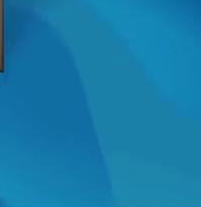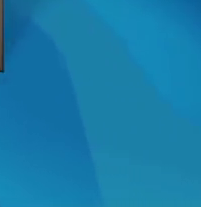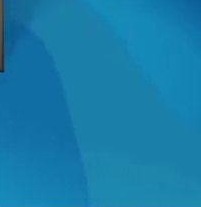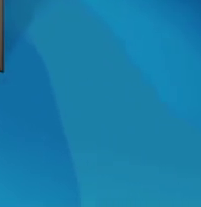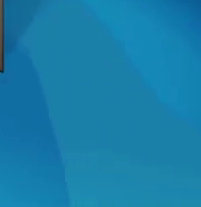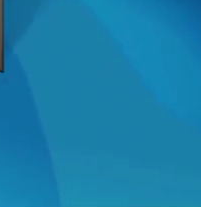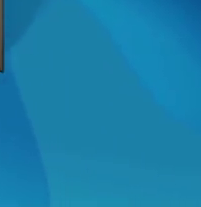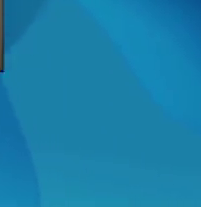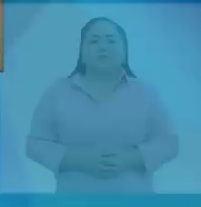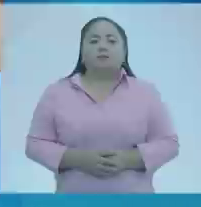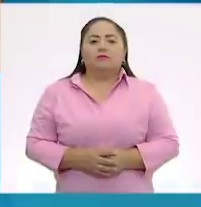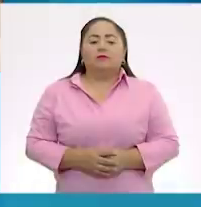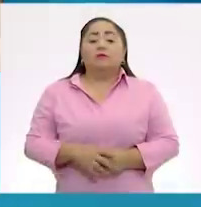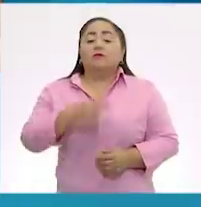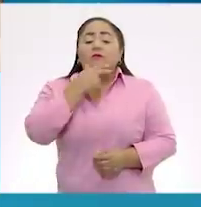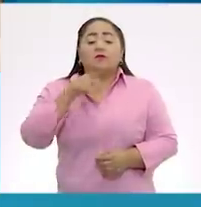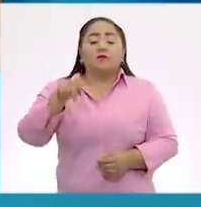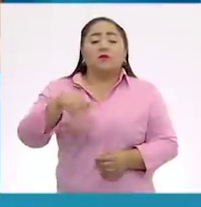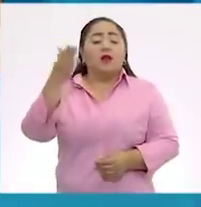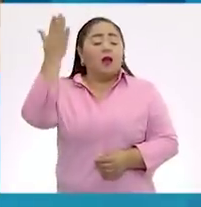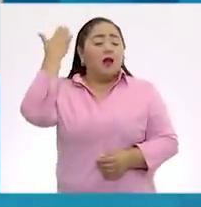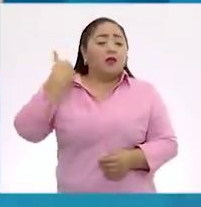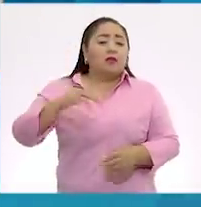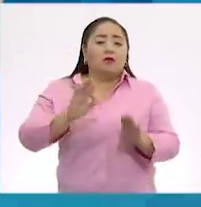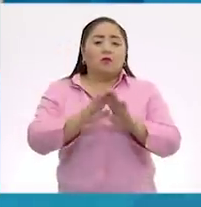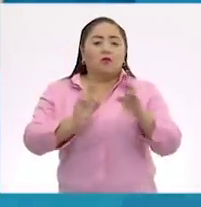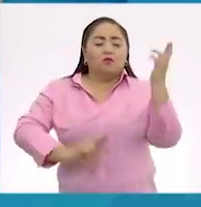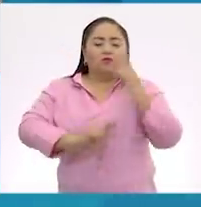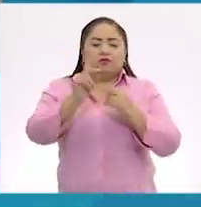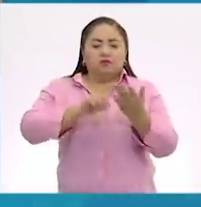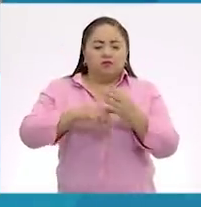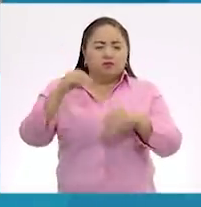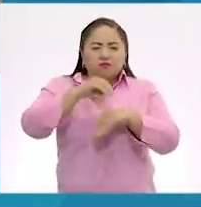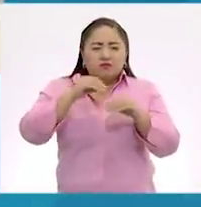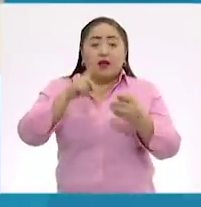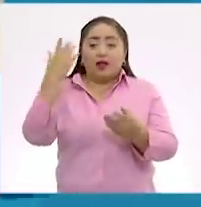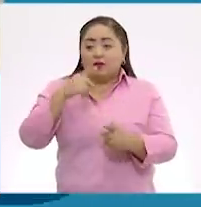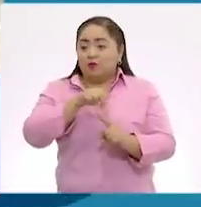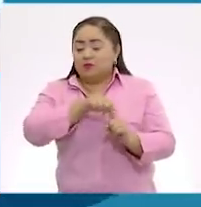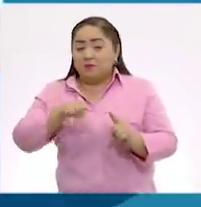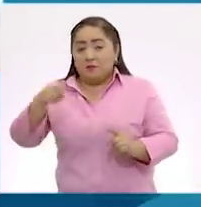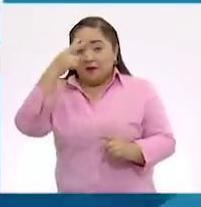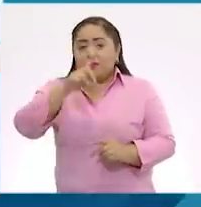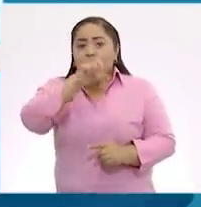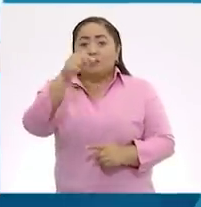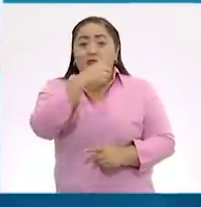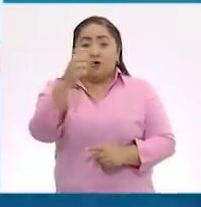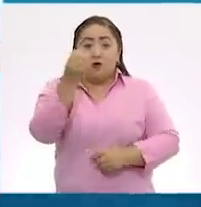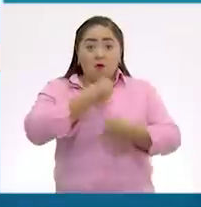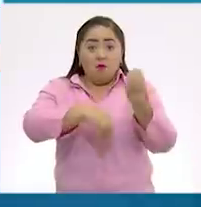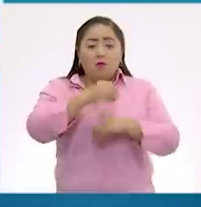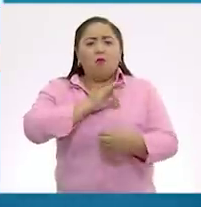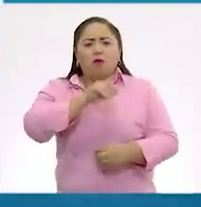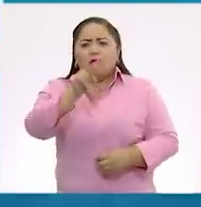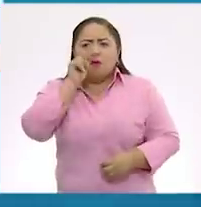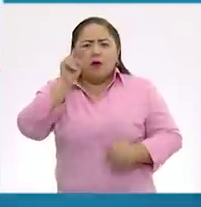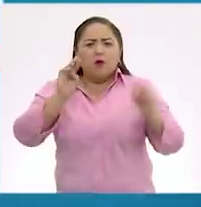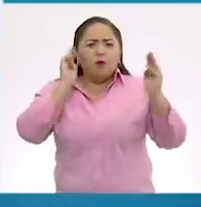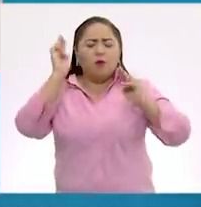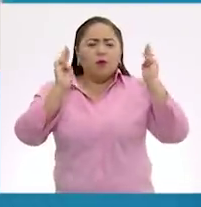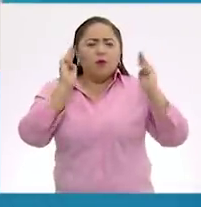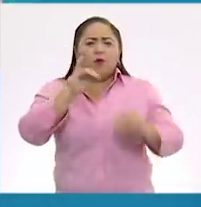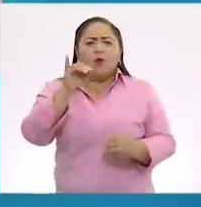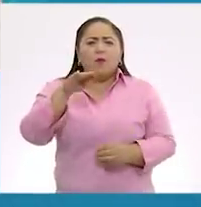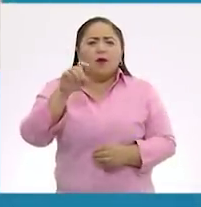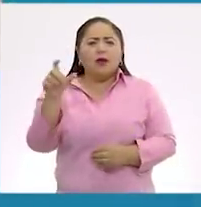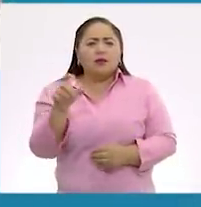Calder fue un revolucionario de la escultura en muchos sentidos. Su paso por México y sobre todo más de 100 obras pueden verse en el Museo Jumex.